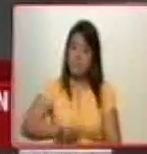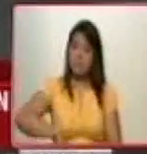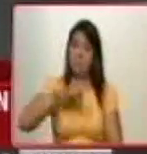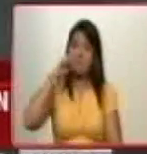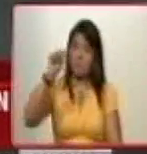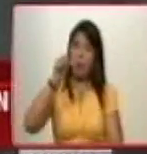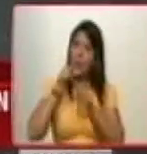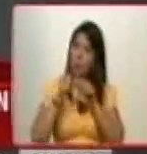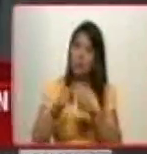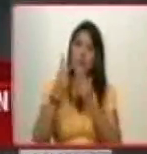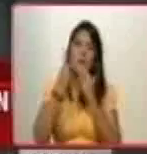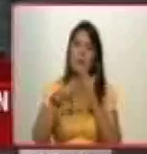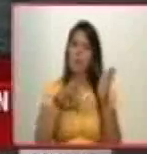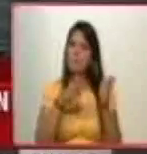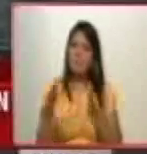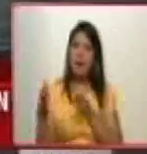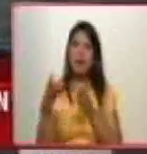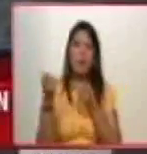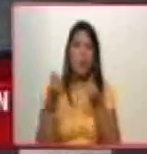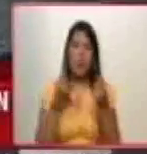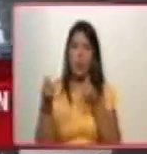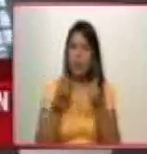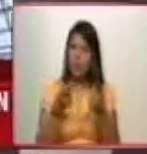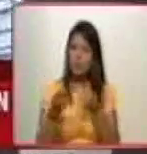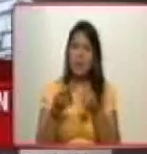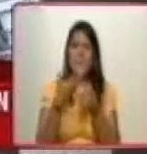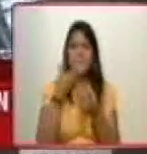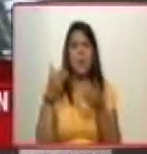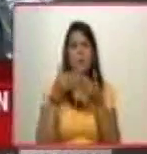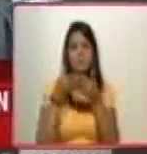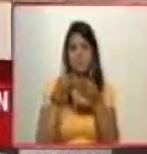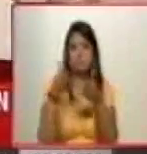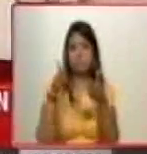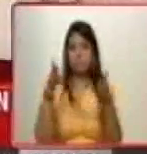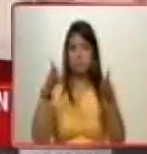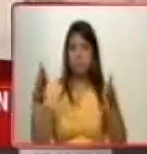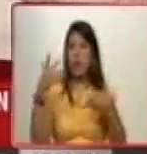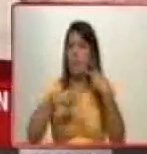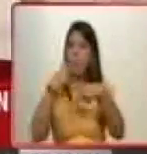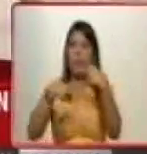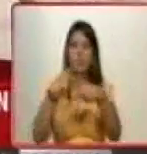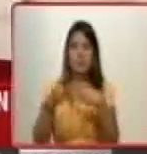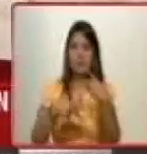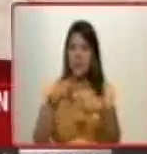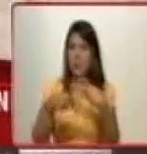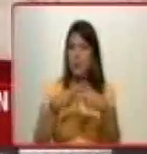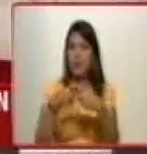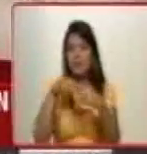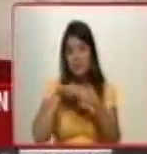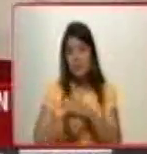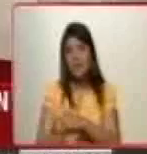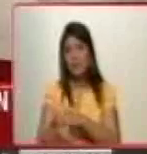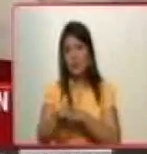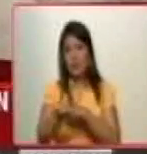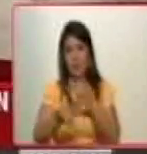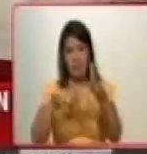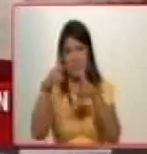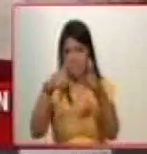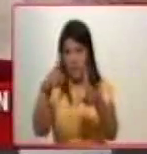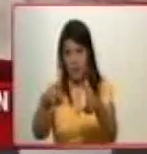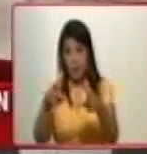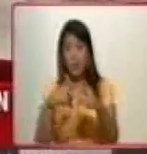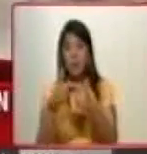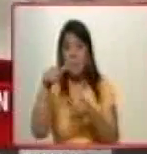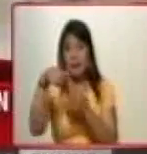plan contracíclico en lo económico de dinamizar y expandir el aparato productivo aguas abajo de la infraestructura. Y para